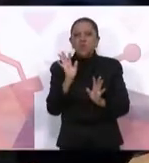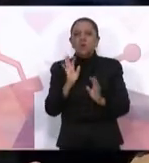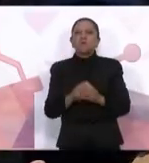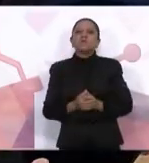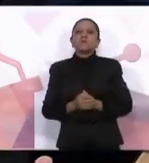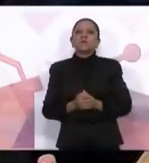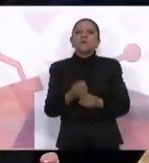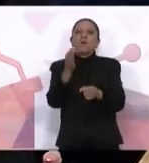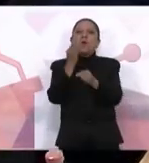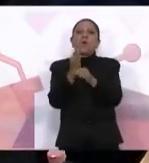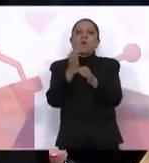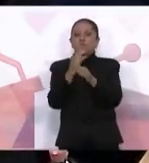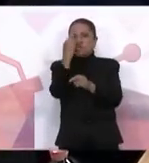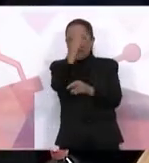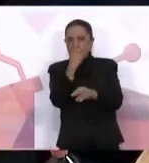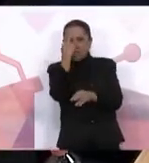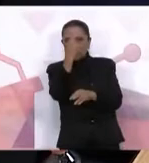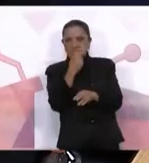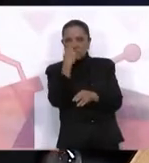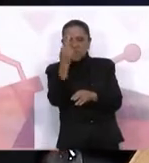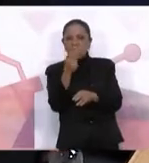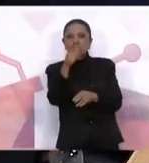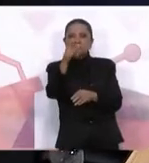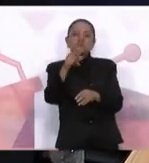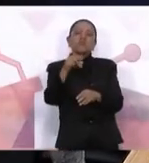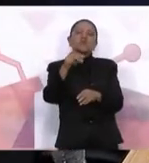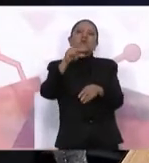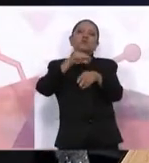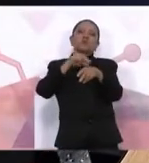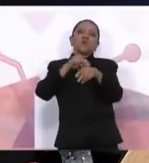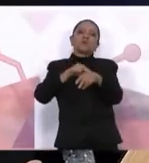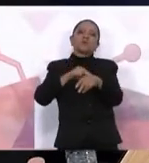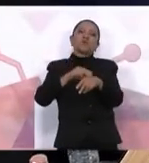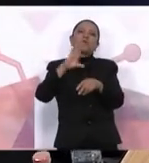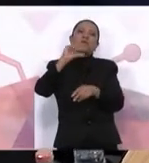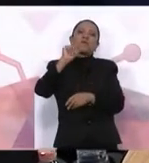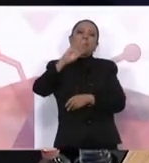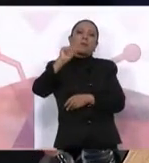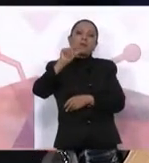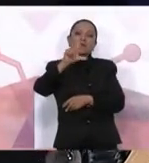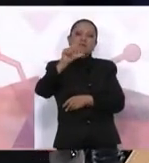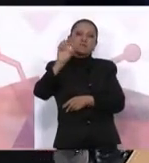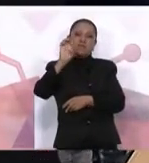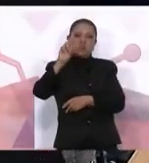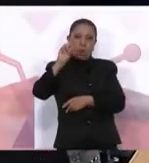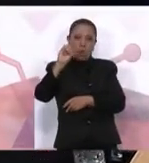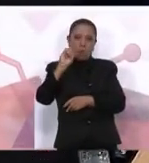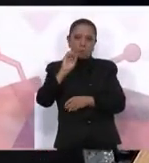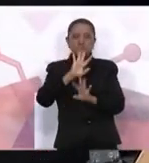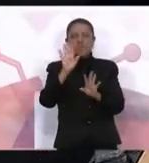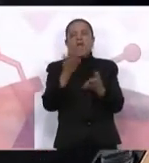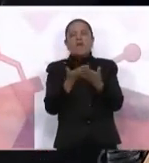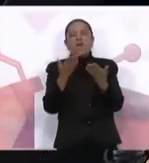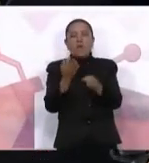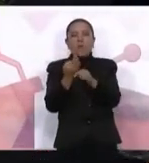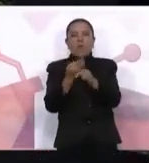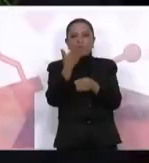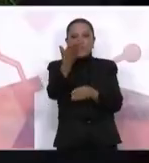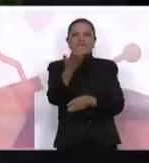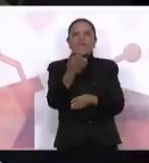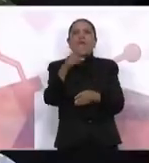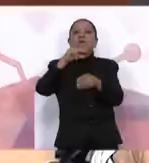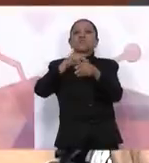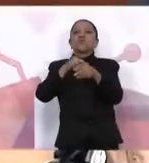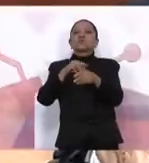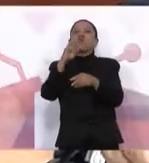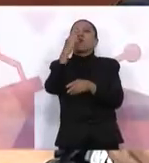realizamos la situación del doctor víctor caballero adelante doctor mario rojas si en esta revisión de recursos y el plan de reconstrucción